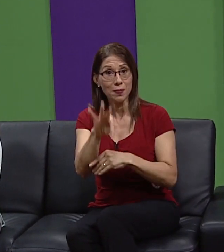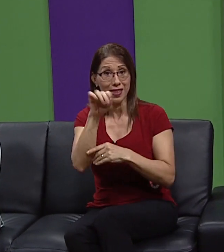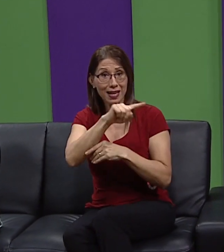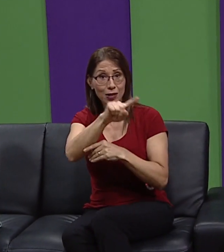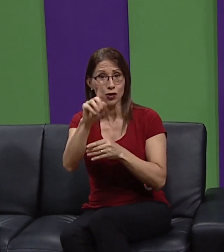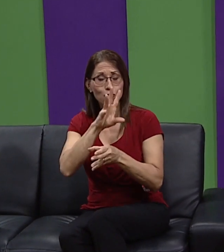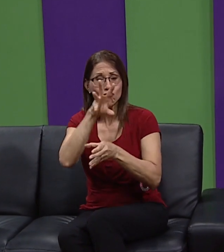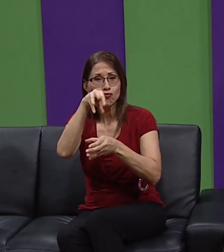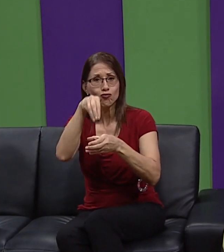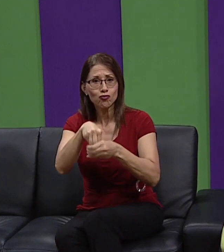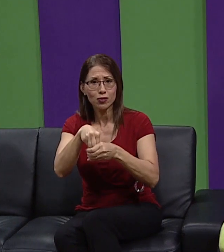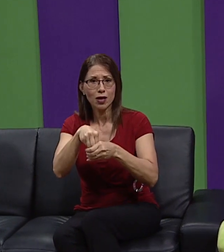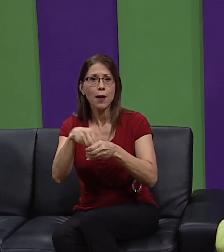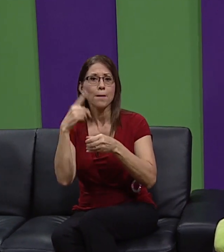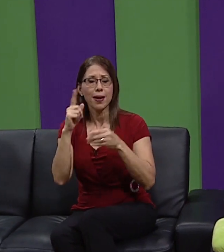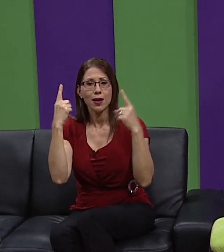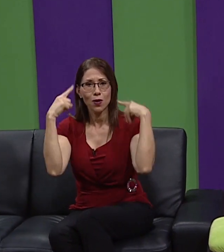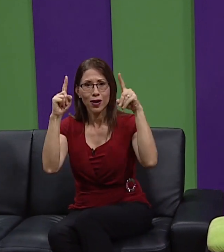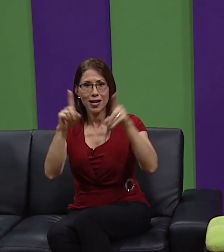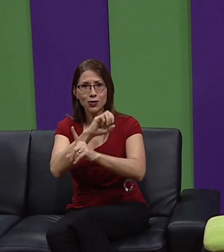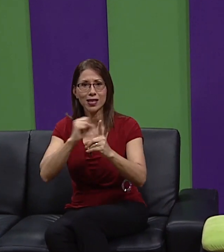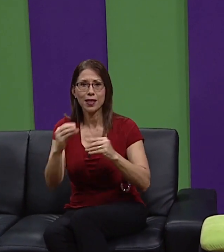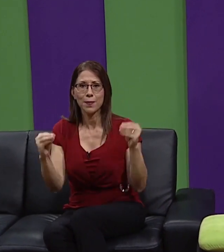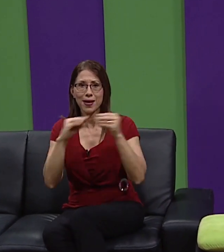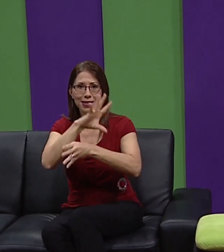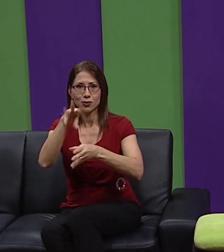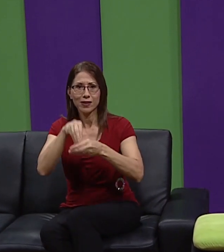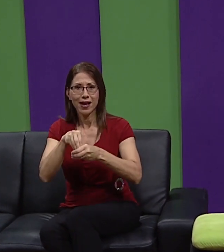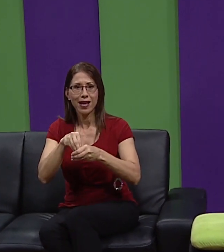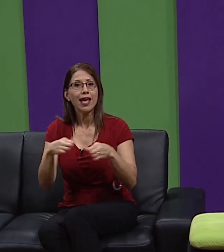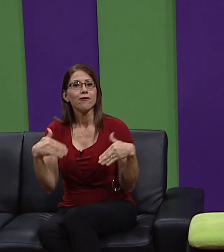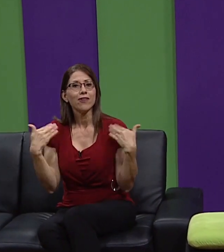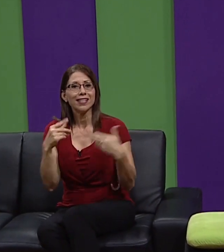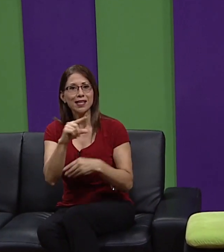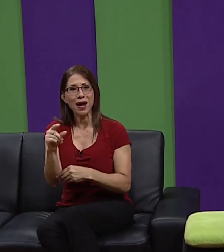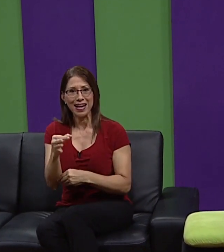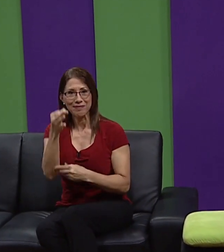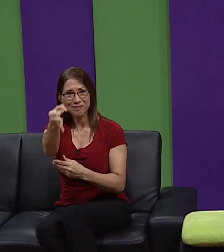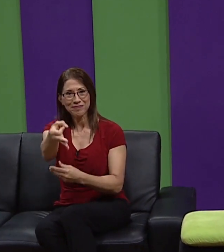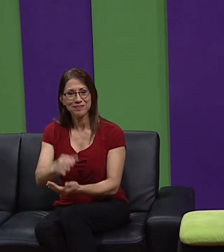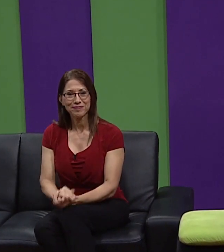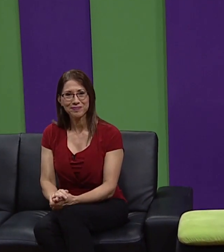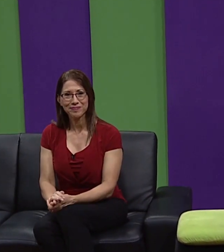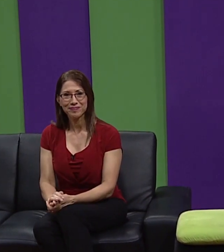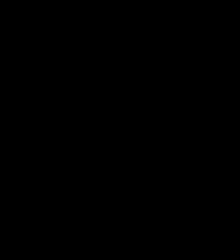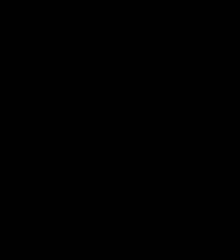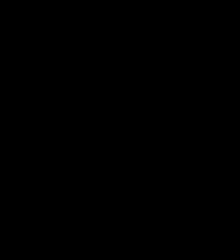formar parte Del movimiento Por una sociedad Más inclusiva Feliz semana